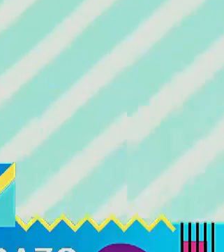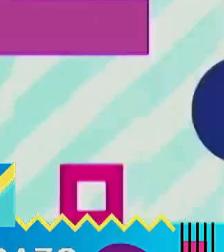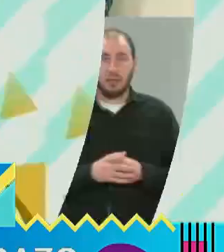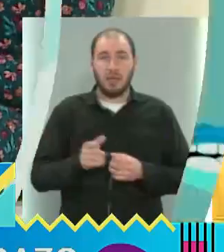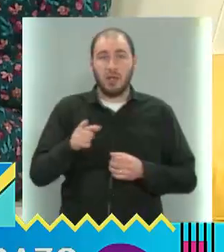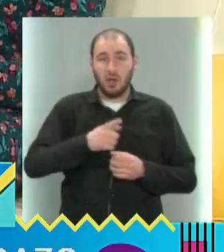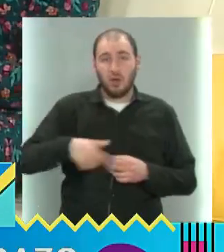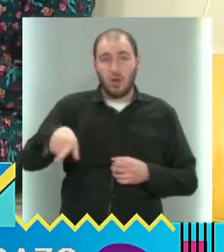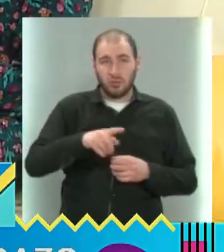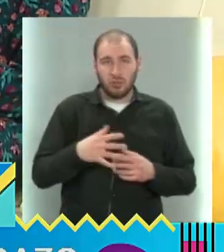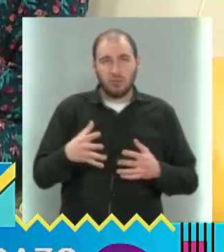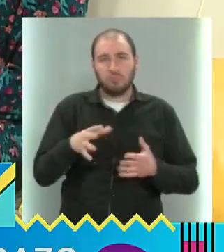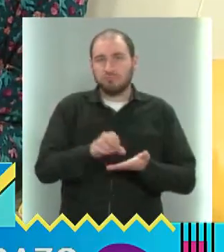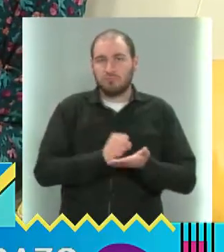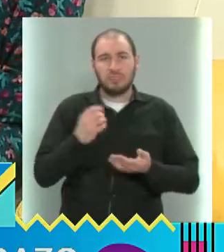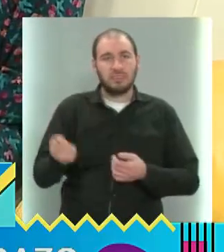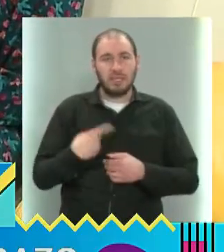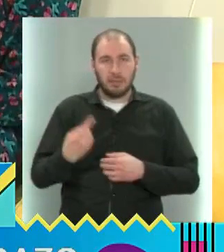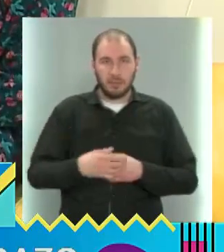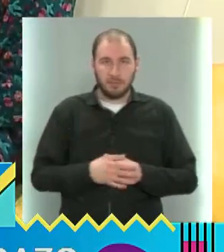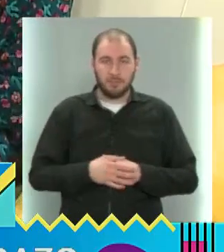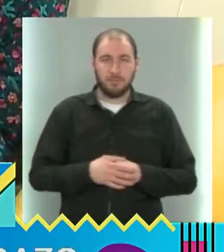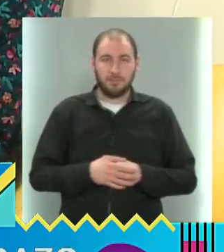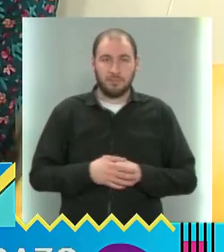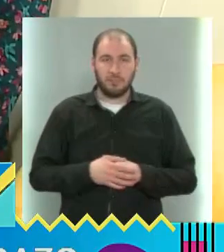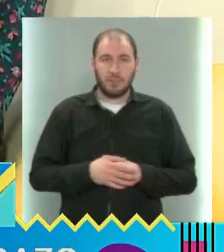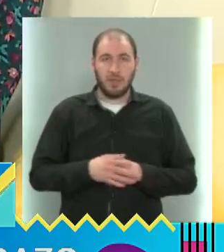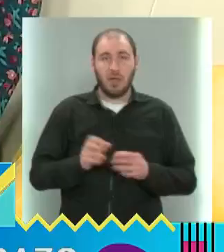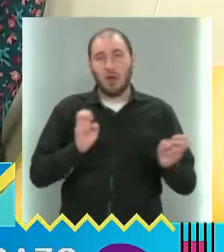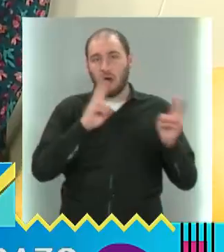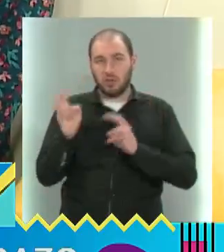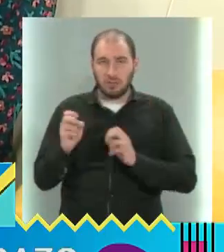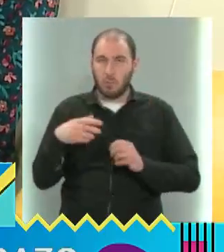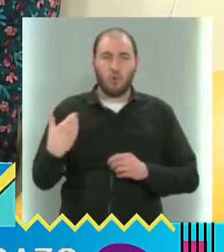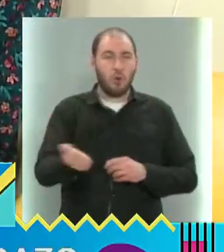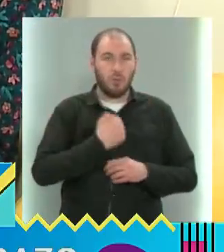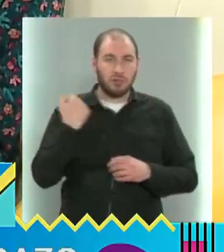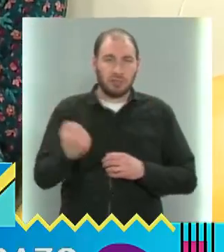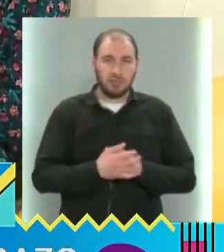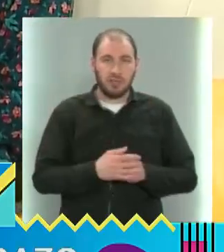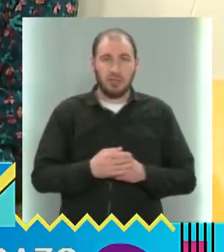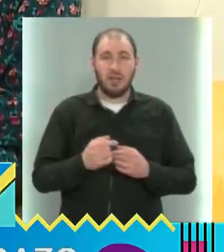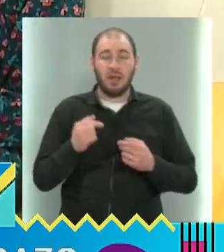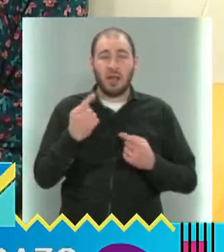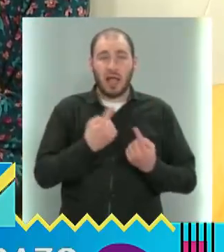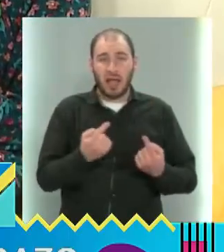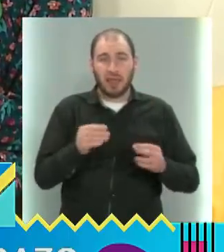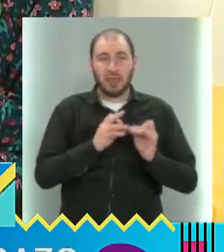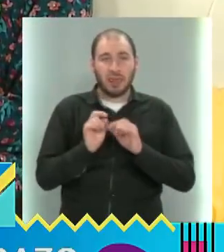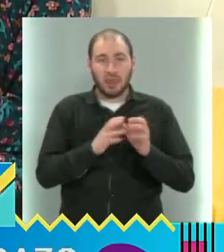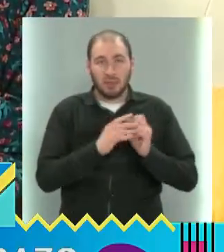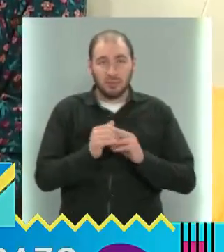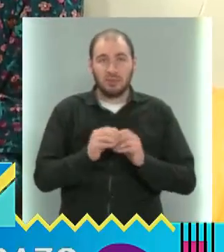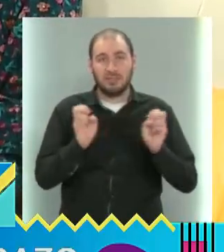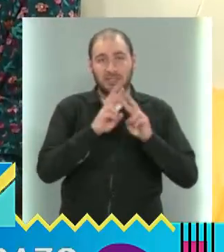nos vamos a aferrar siempre, ¿no? Por otra parte, bueno, es importante, digamos, que cada vez que se pone en discusión alguno